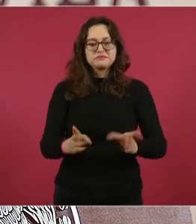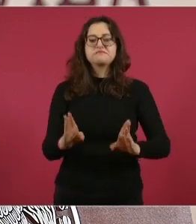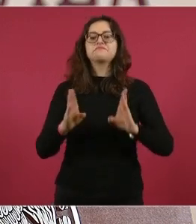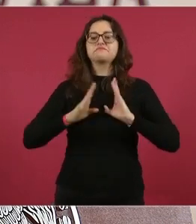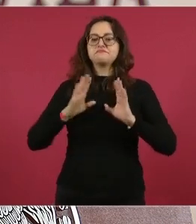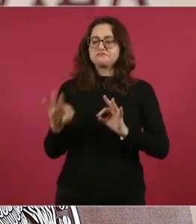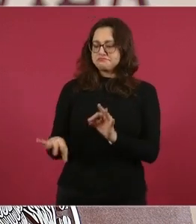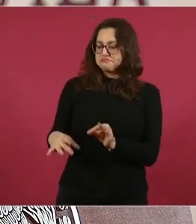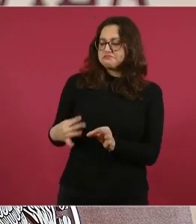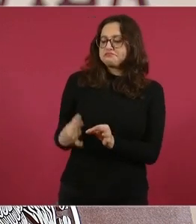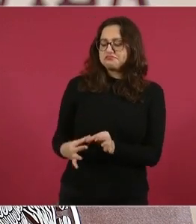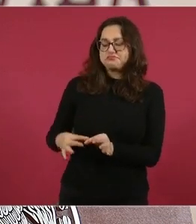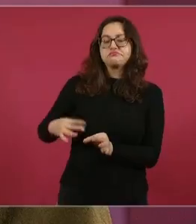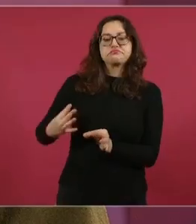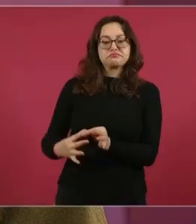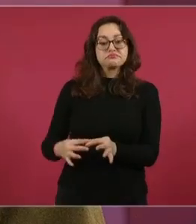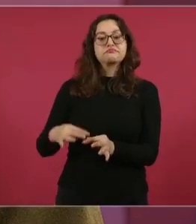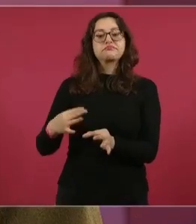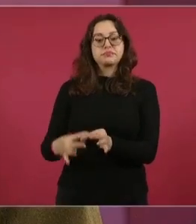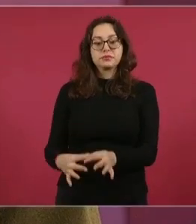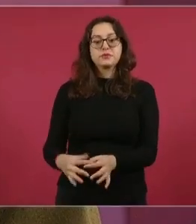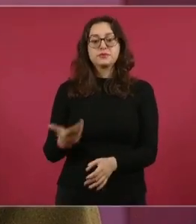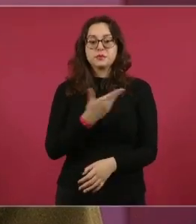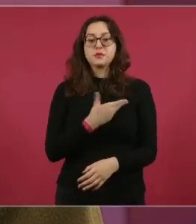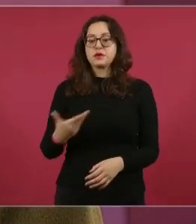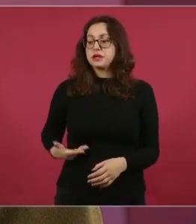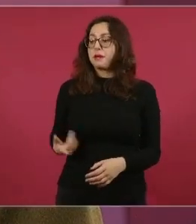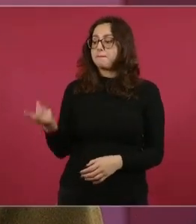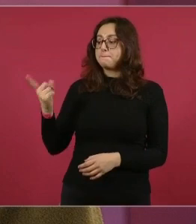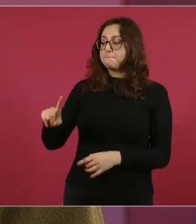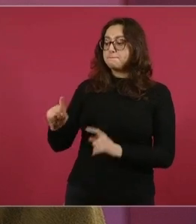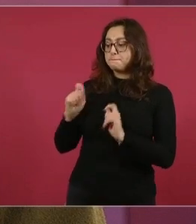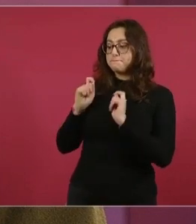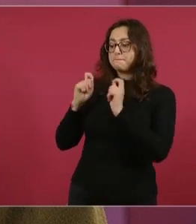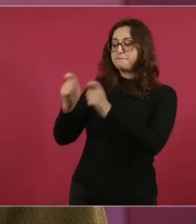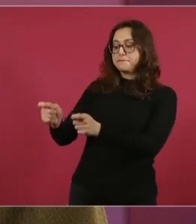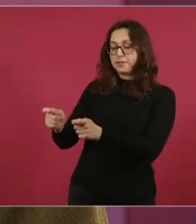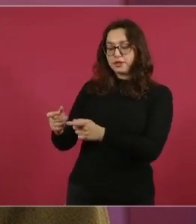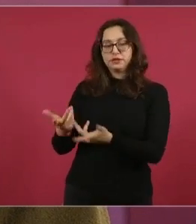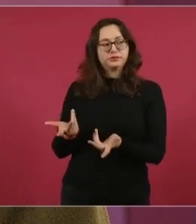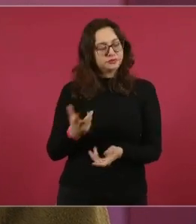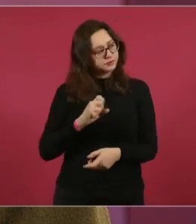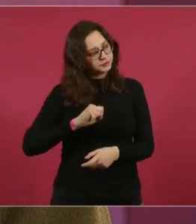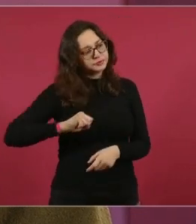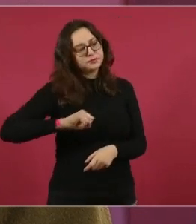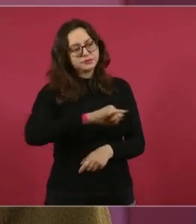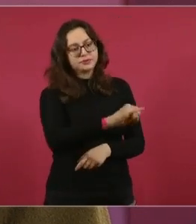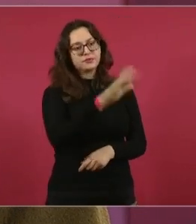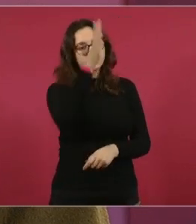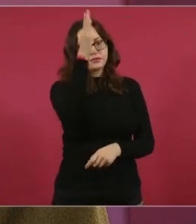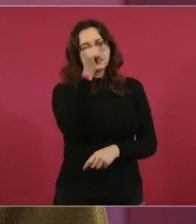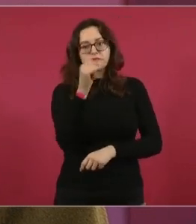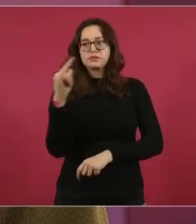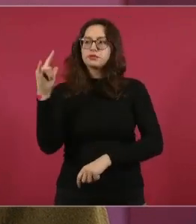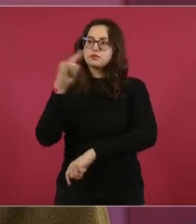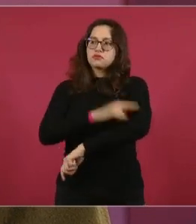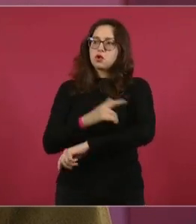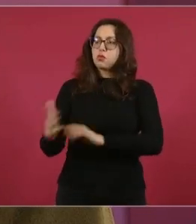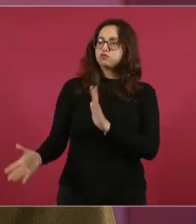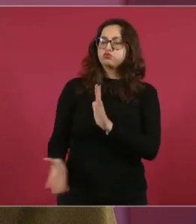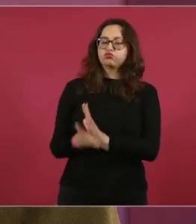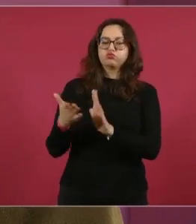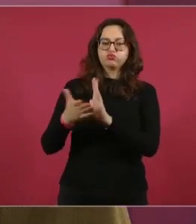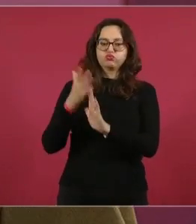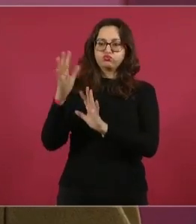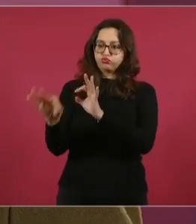cumplen con la encomienda que se les asignó al desarrollar este proyecto del